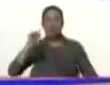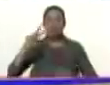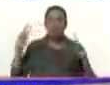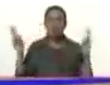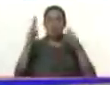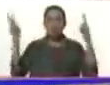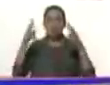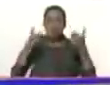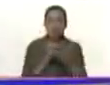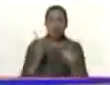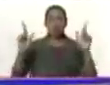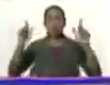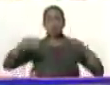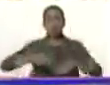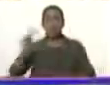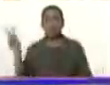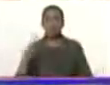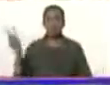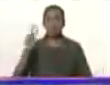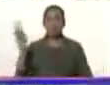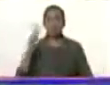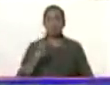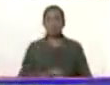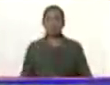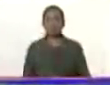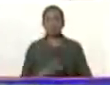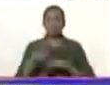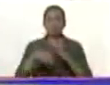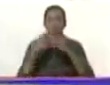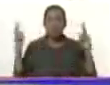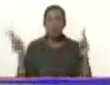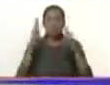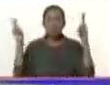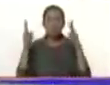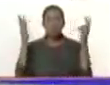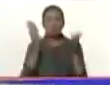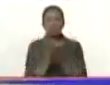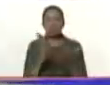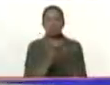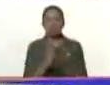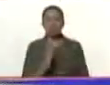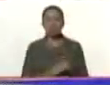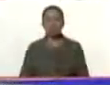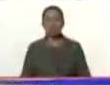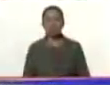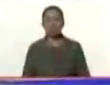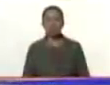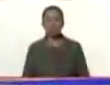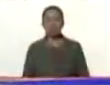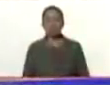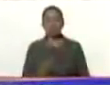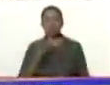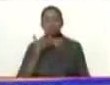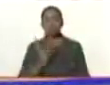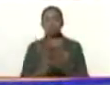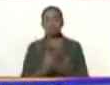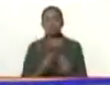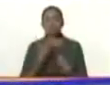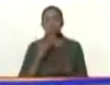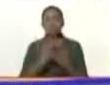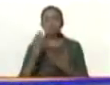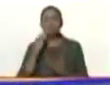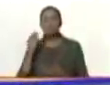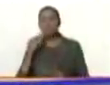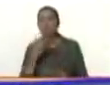la libertad de Venezuela! ¡Hasta la victoria siempre! Muchas gracias, muchachos,